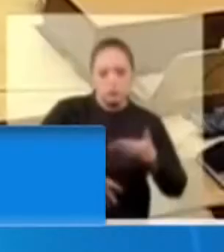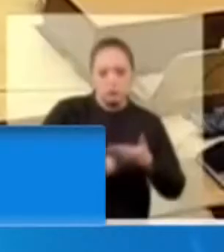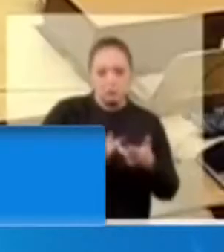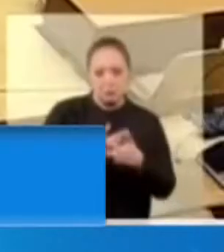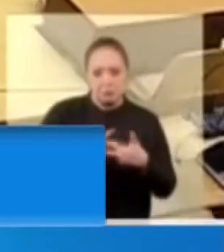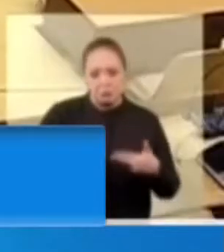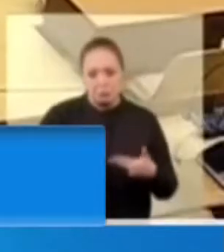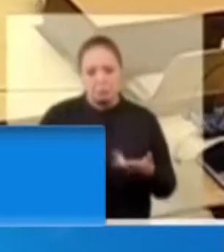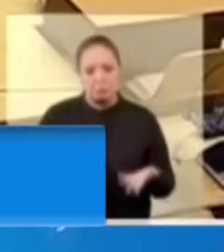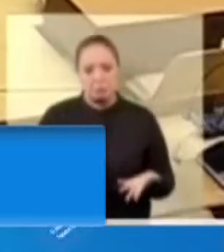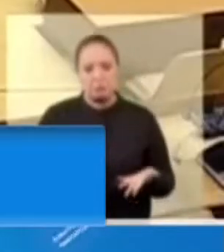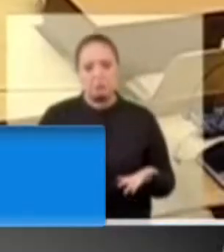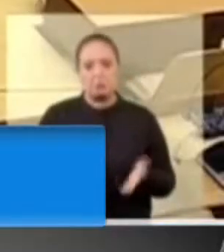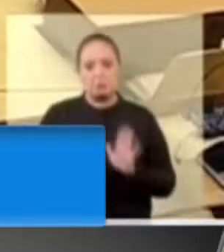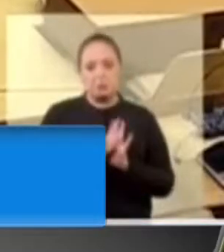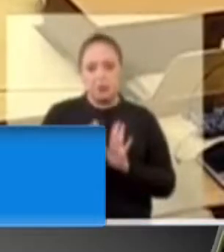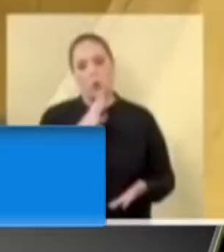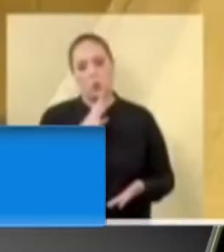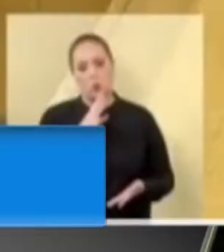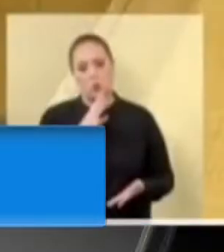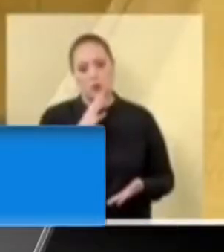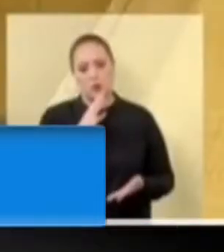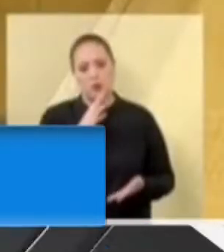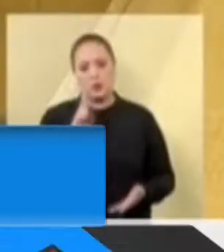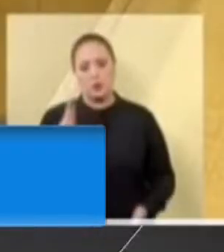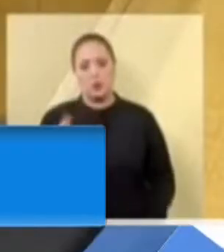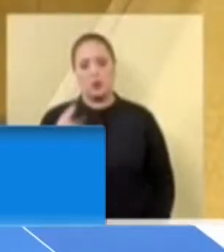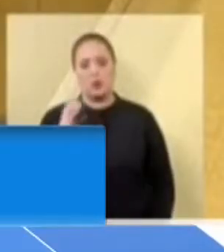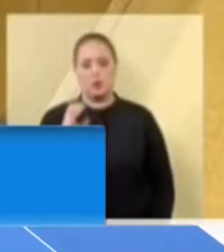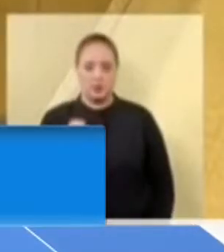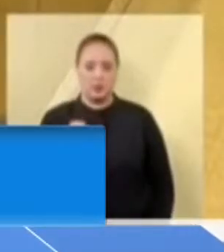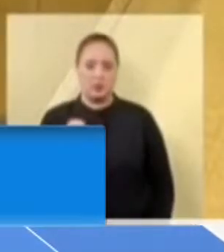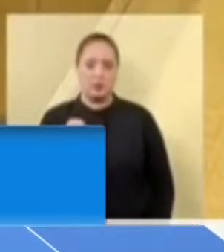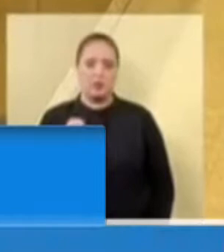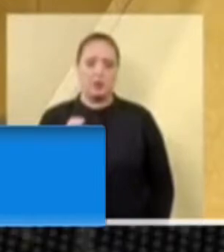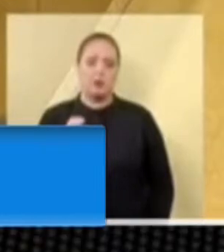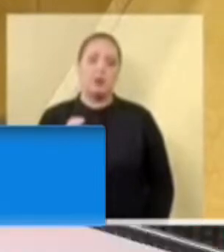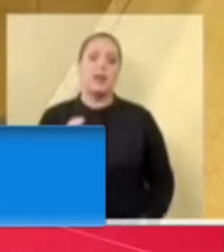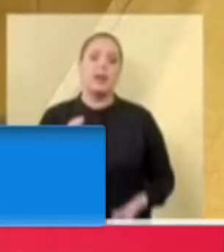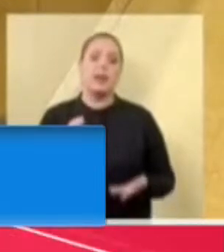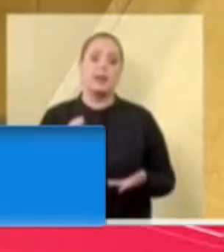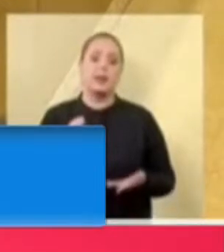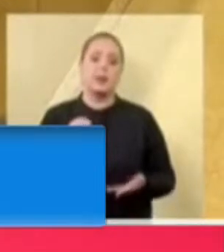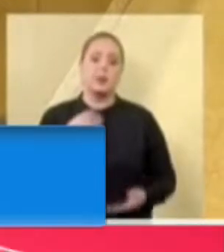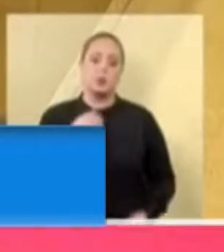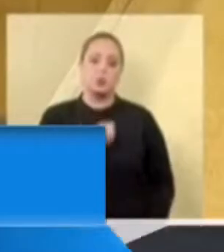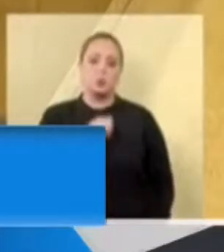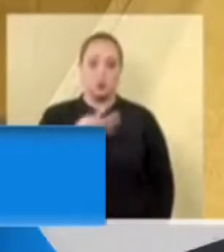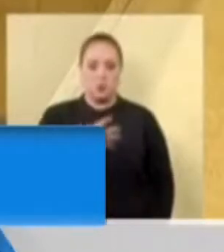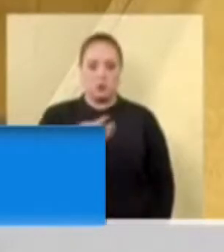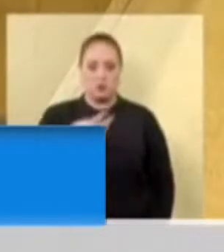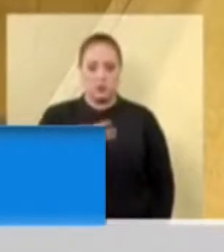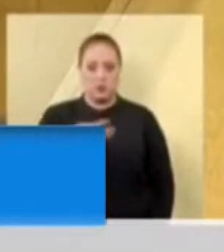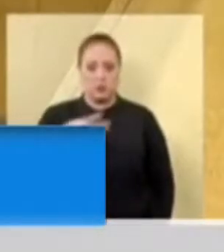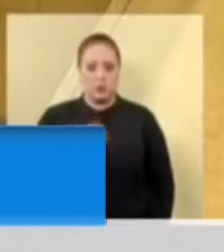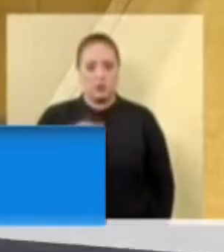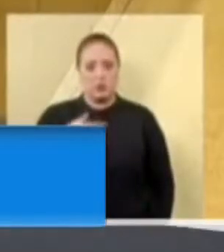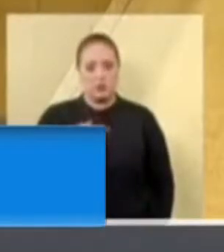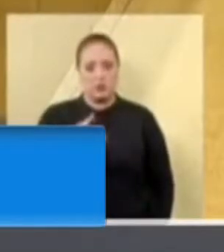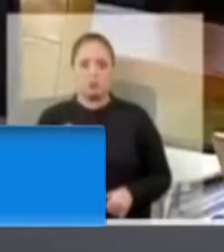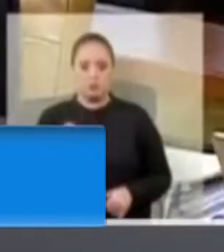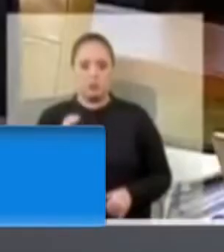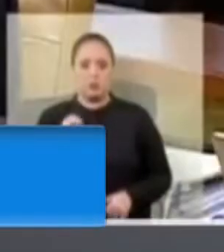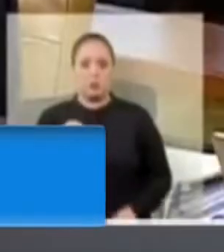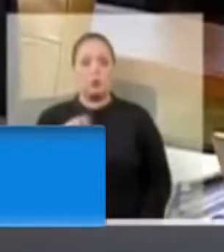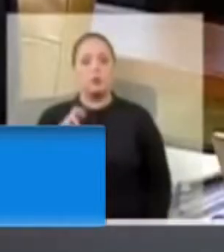elecciones? Es un espectro bastante amplio, desde la extrema derecha de Bolsonaro, extrema